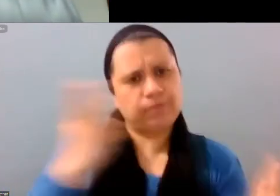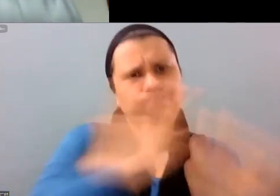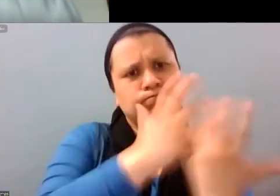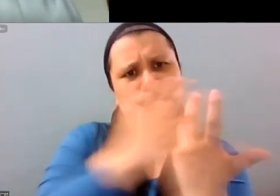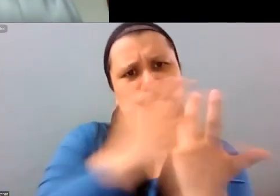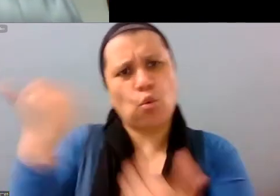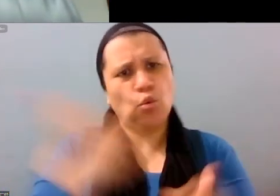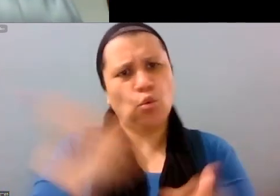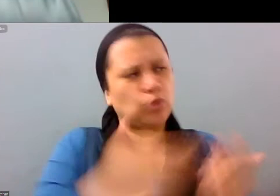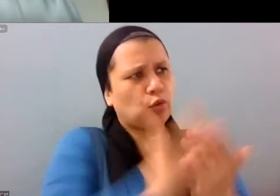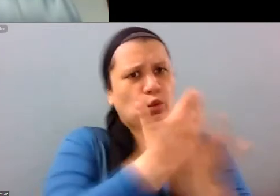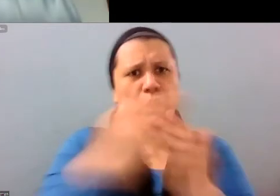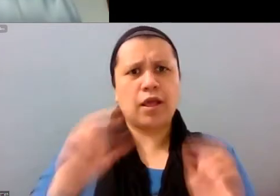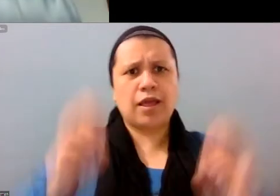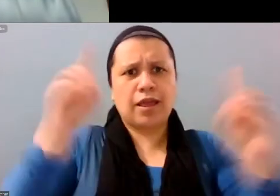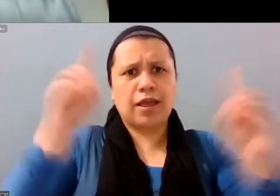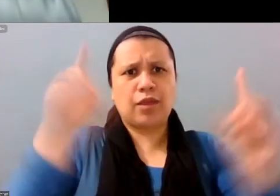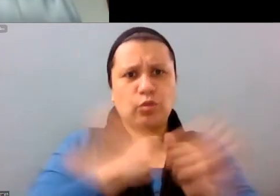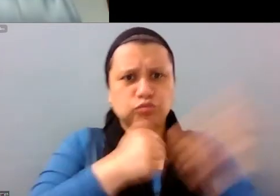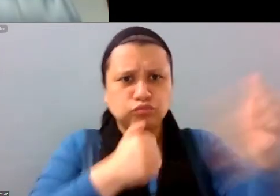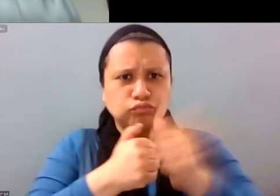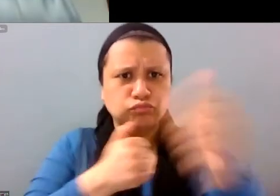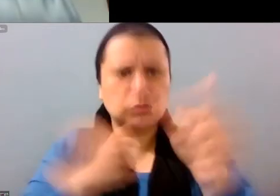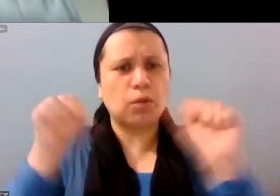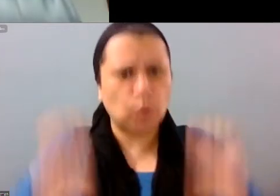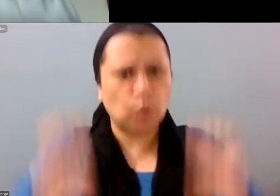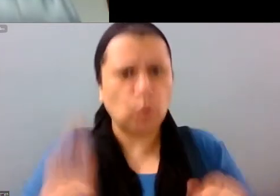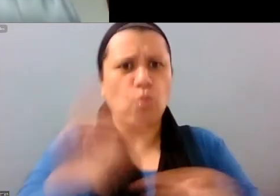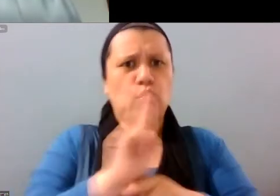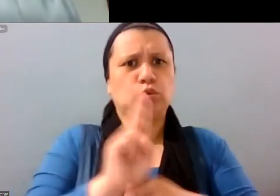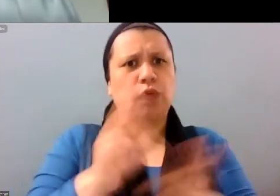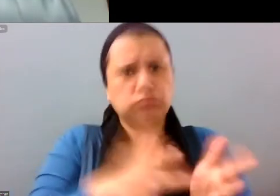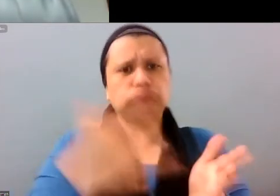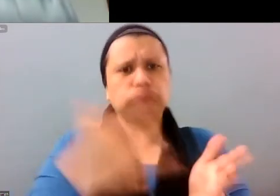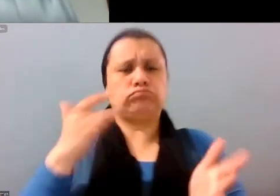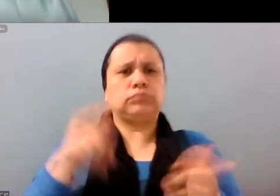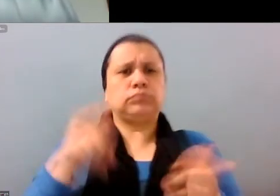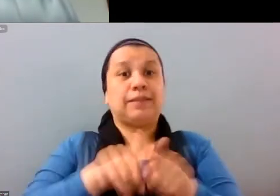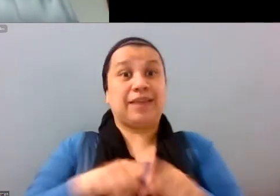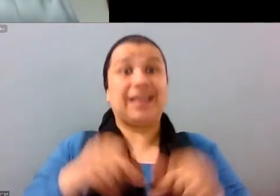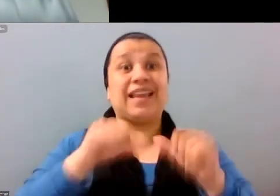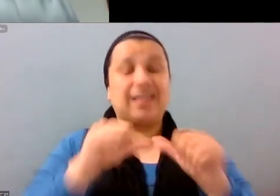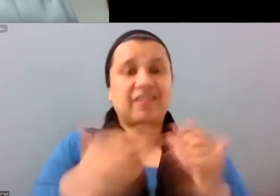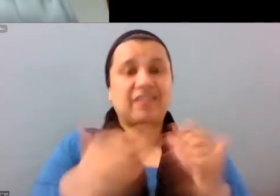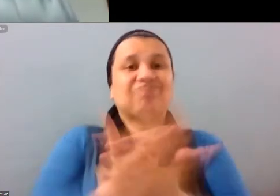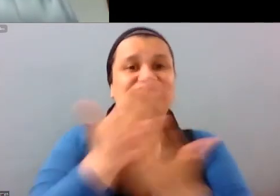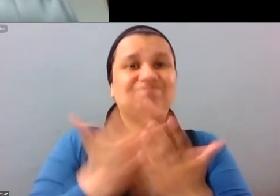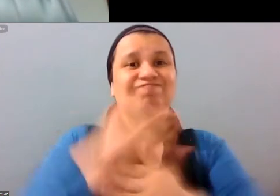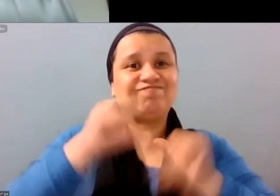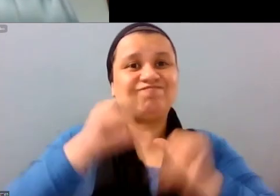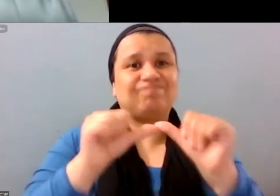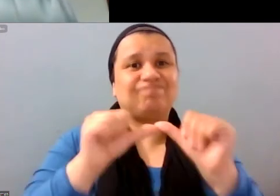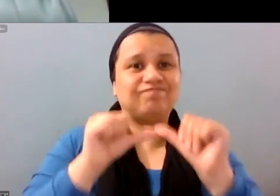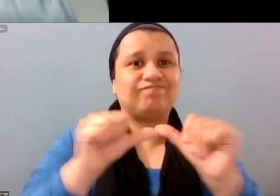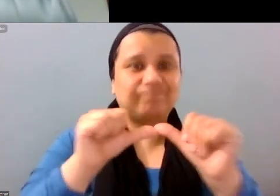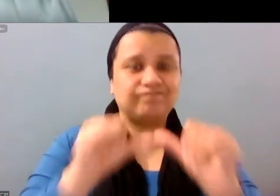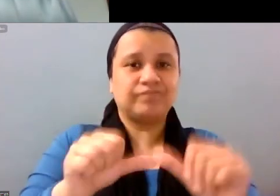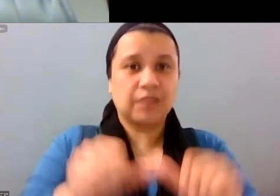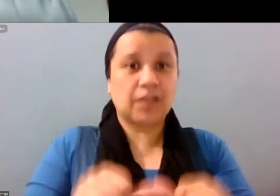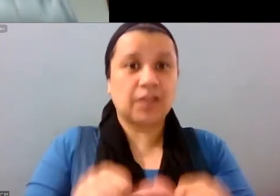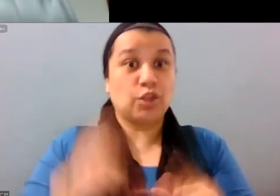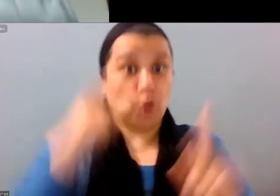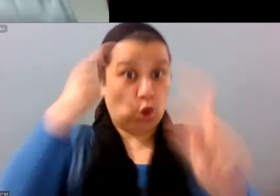distancia vino realizando y que luego permite la actualización permanente desde ese punto de vista para cumplir con los grandes objetivos de la